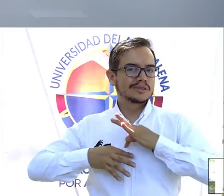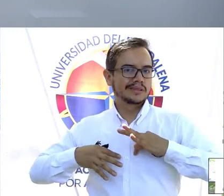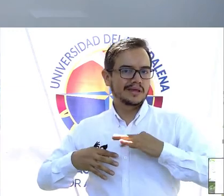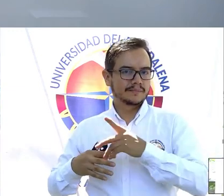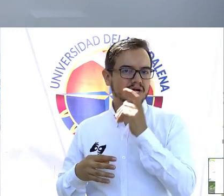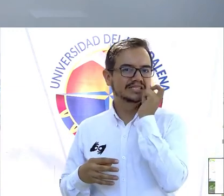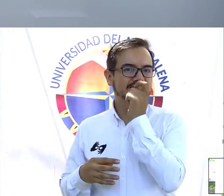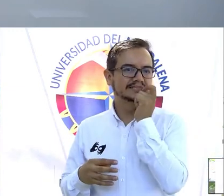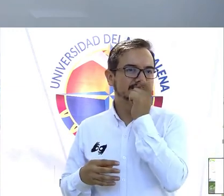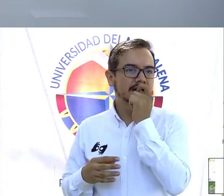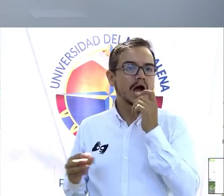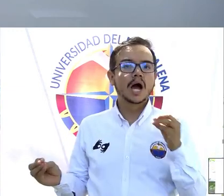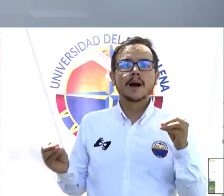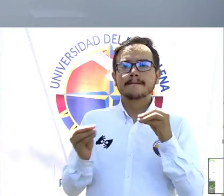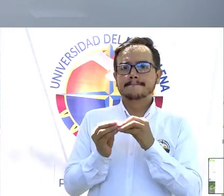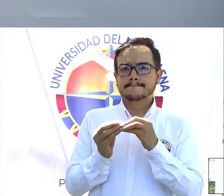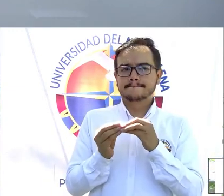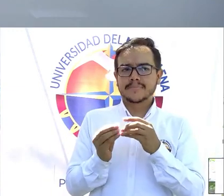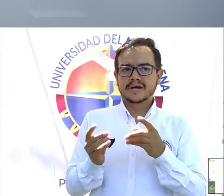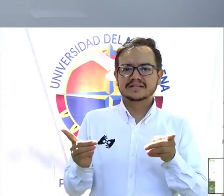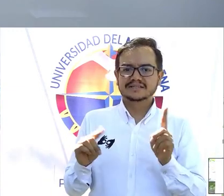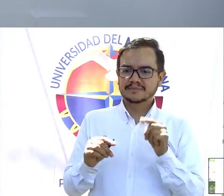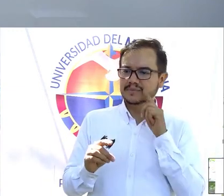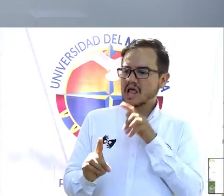donde podemos incidir,